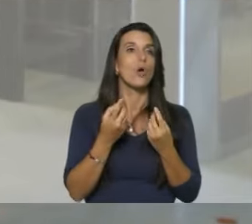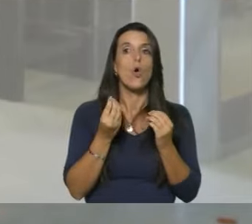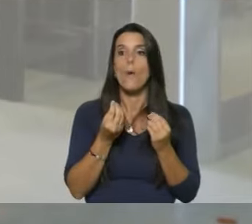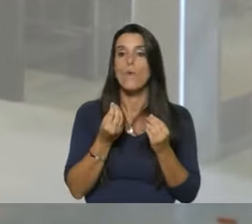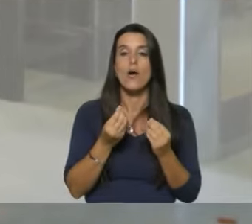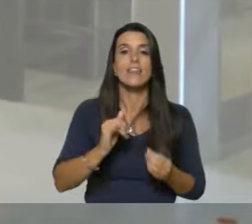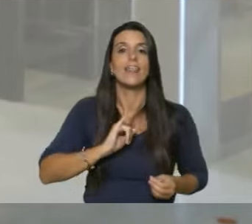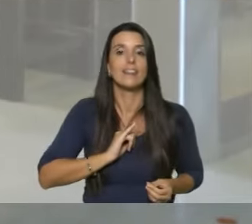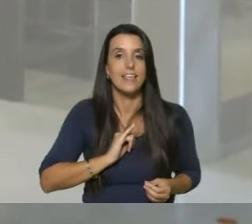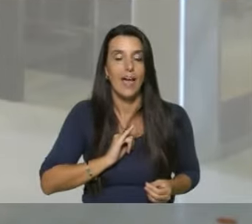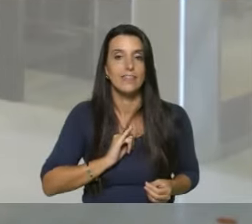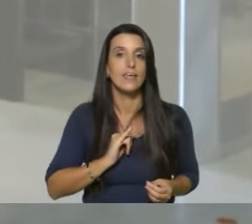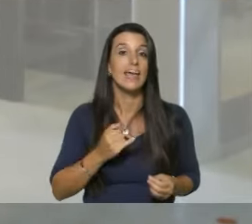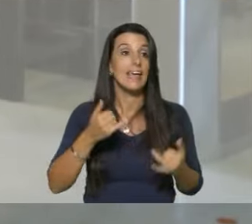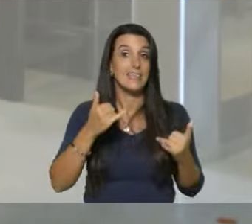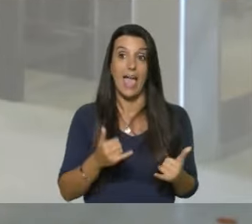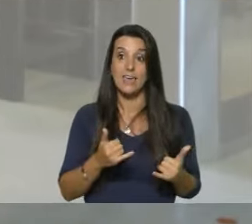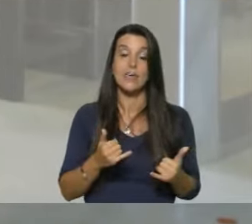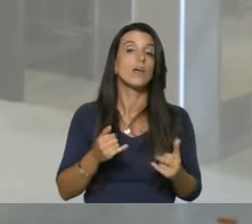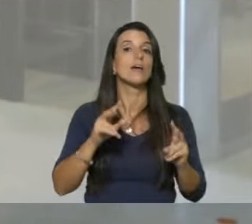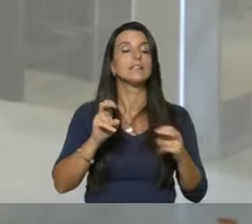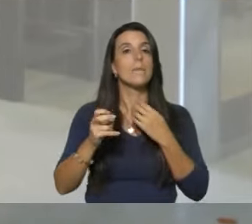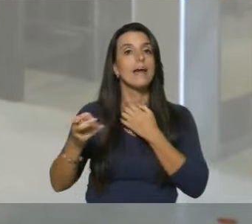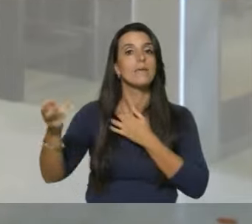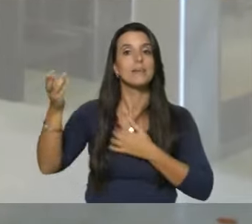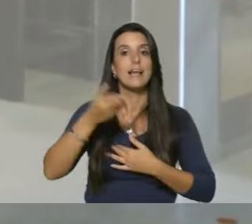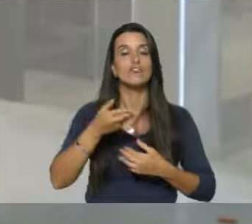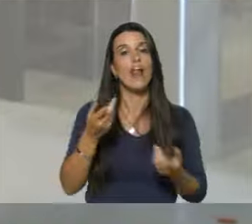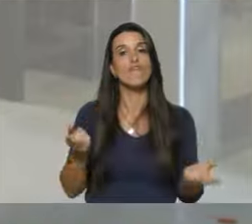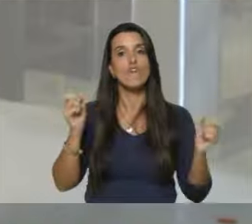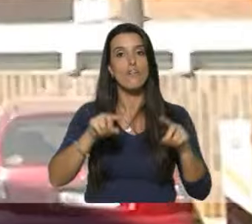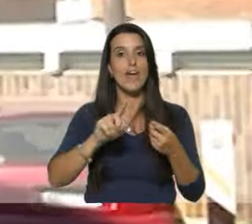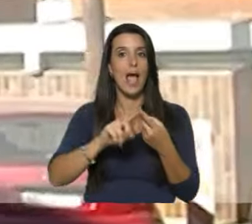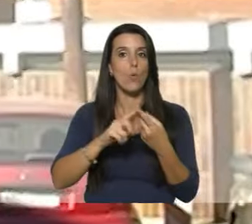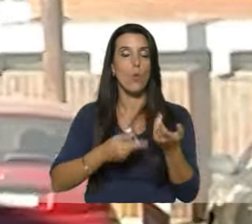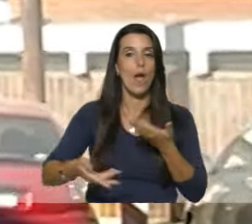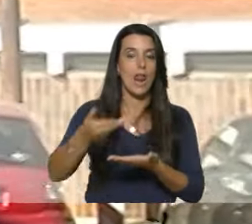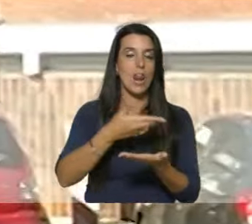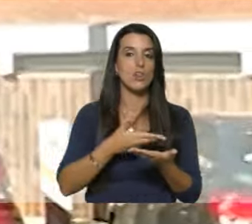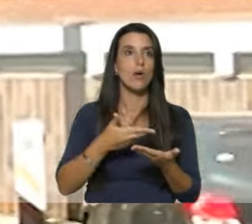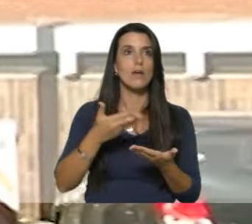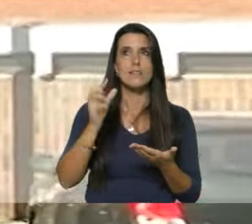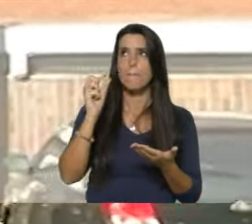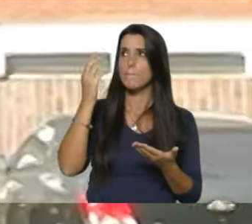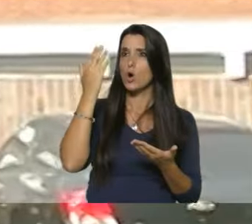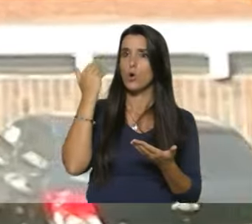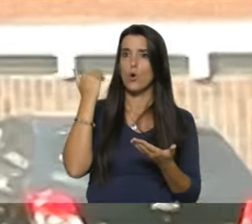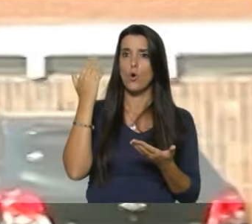de identidad lo que tenemos allí es una invitación a volver a negociar hace